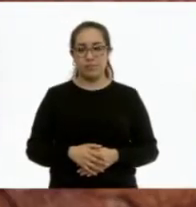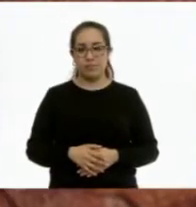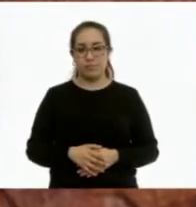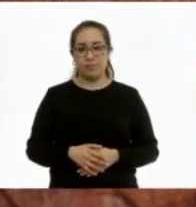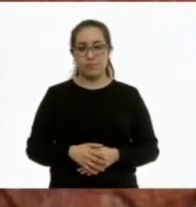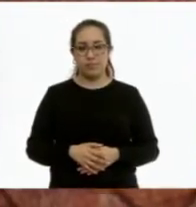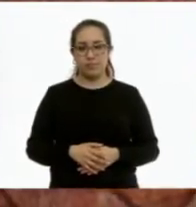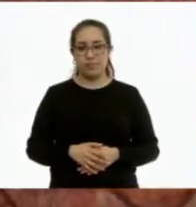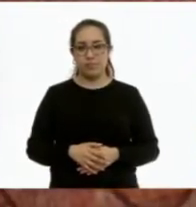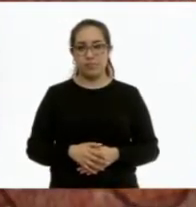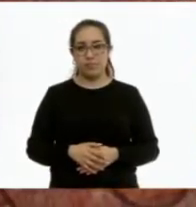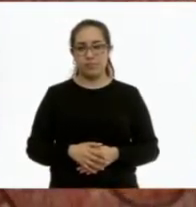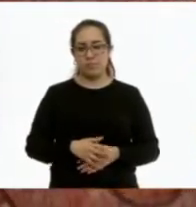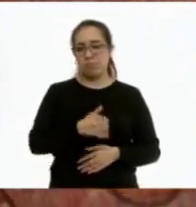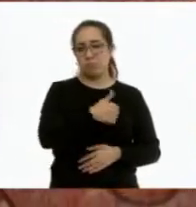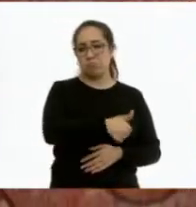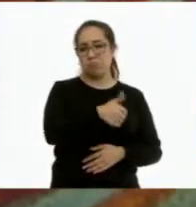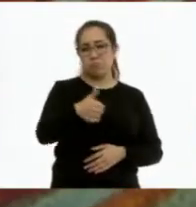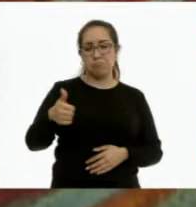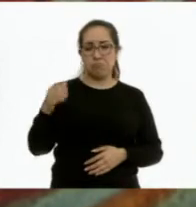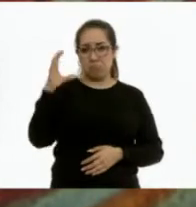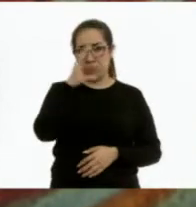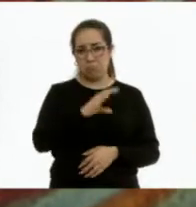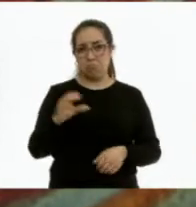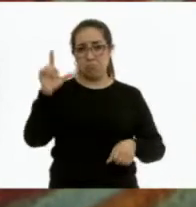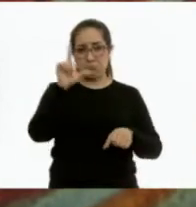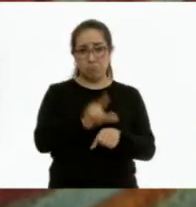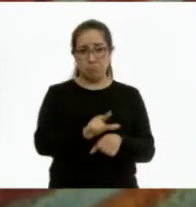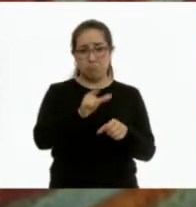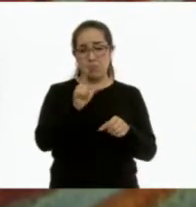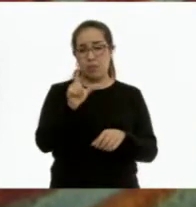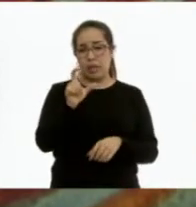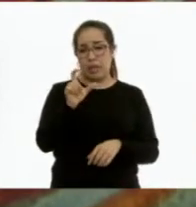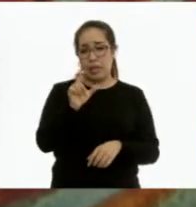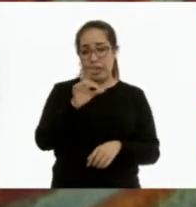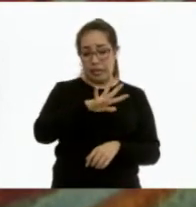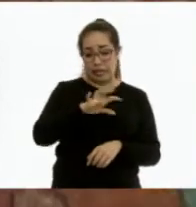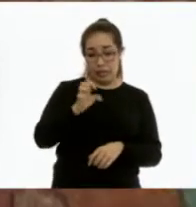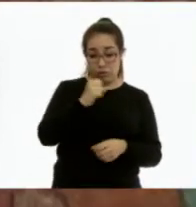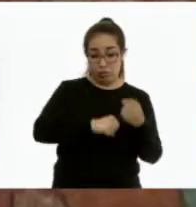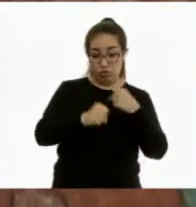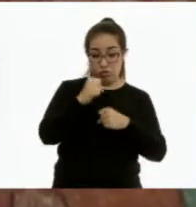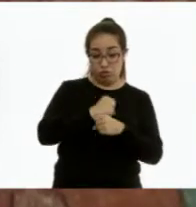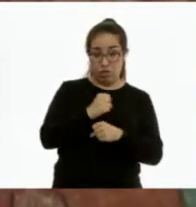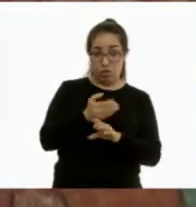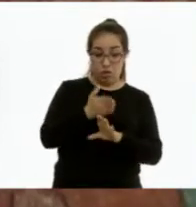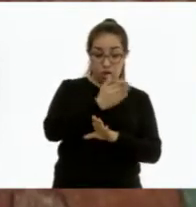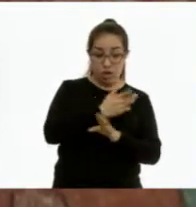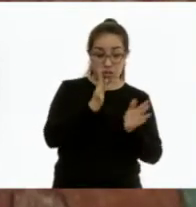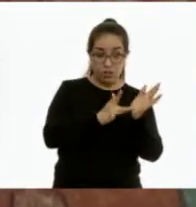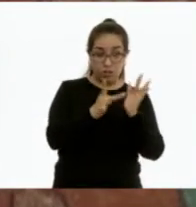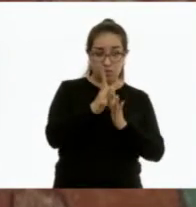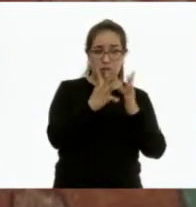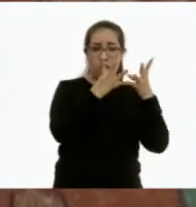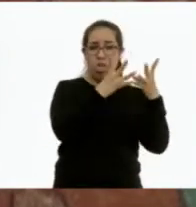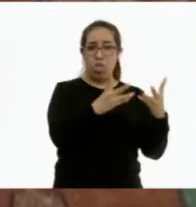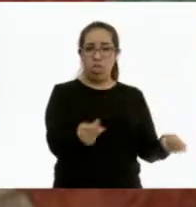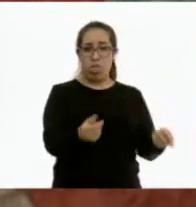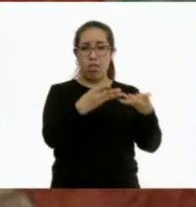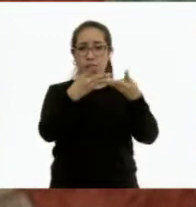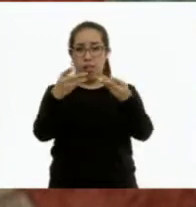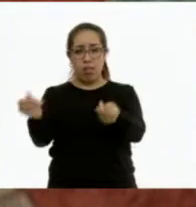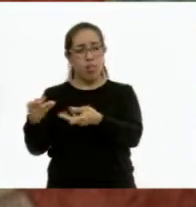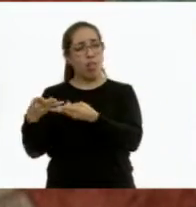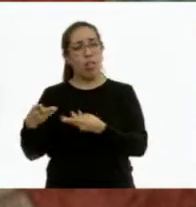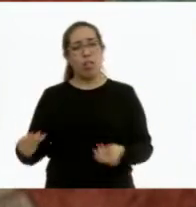Tal homogeneidad se diluyó a partir del año 500 a.C., cuando al parecer, por un acuerdo entre los diversos grupos que